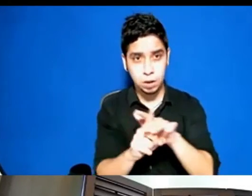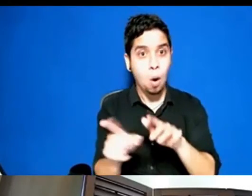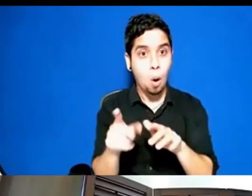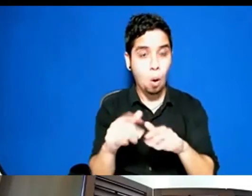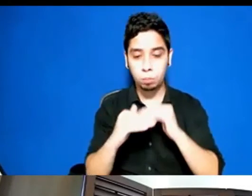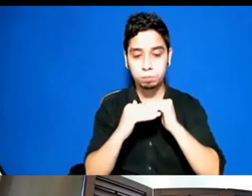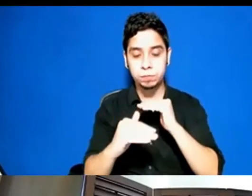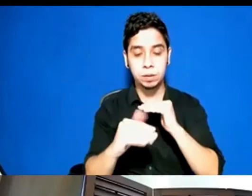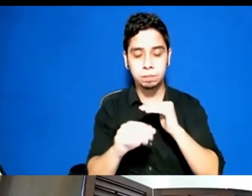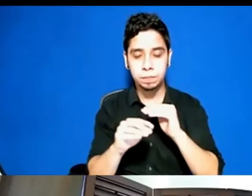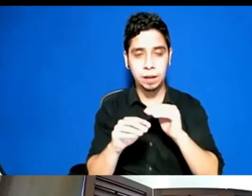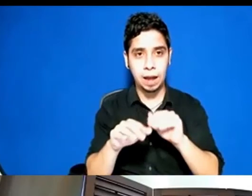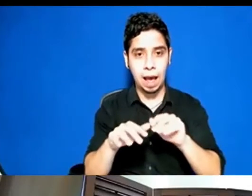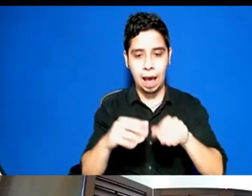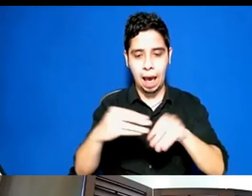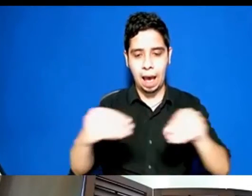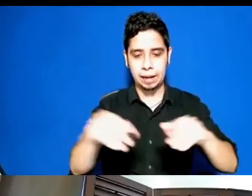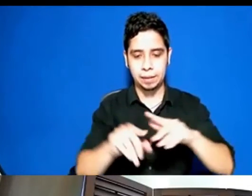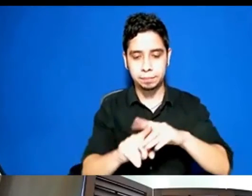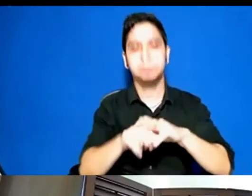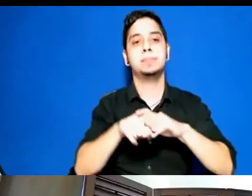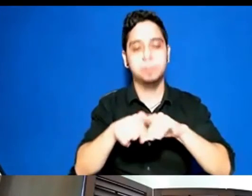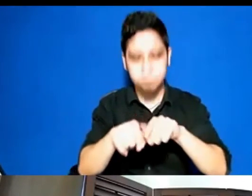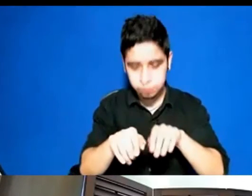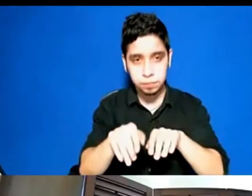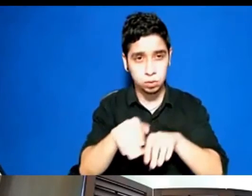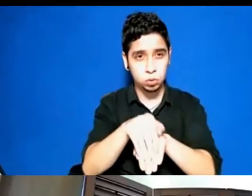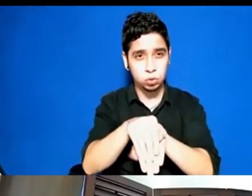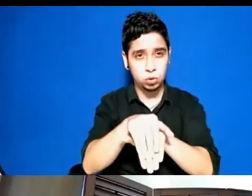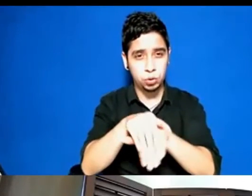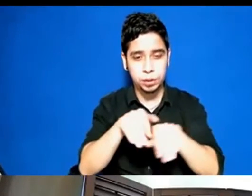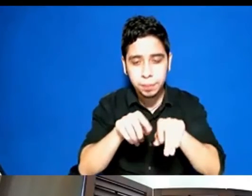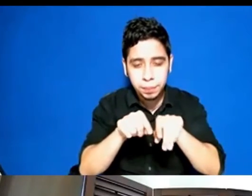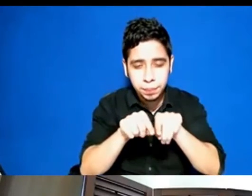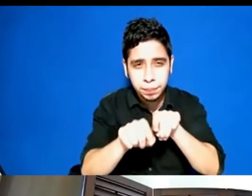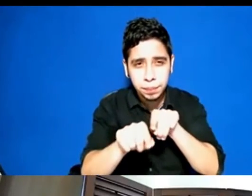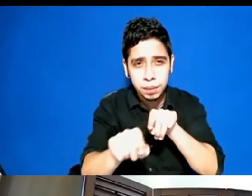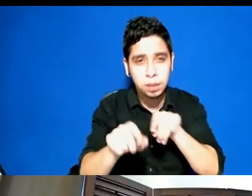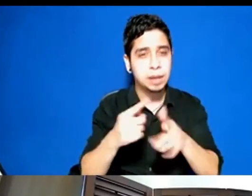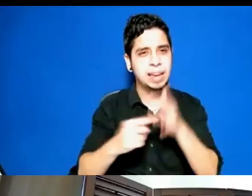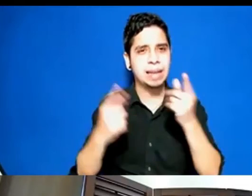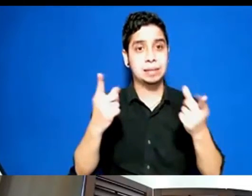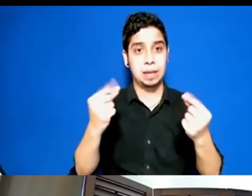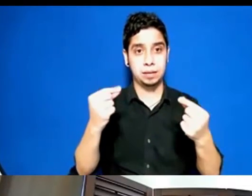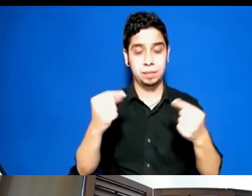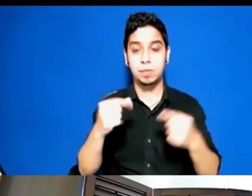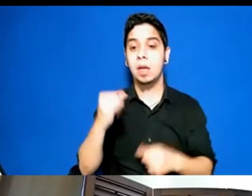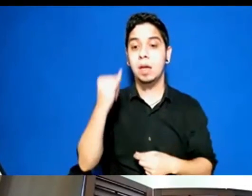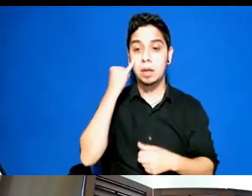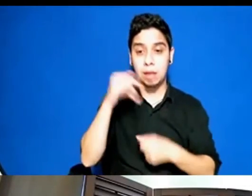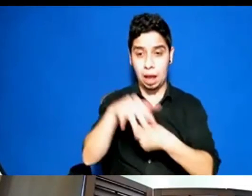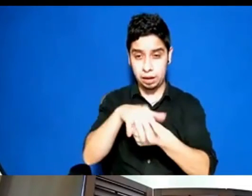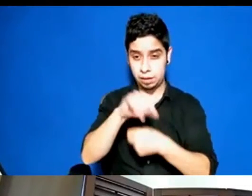quieren. Pero, o sea, ¿qué se supone que hagan? Rapidito. En el área de San Juan, inmediatamente llamar